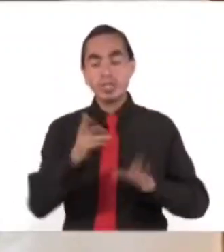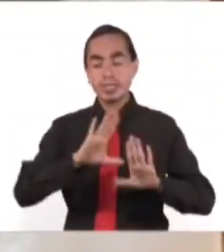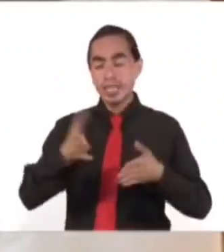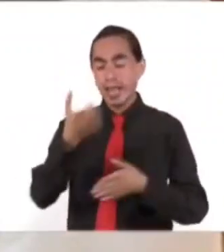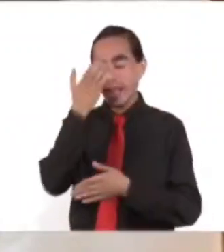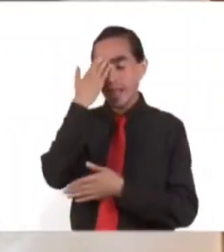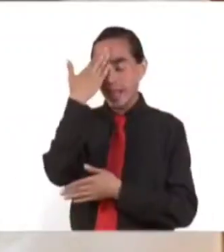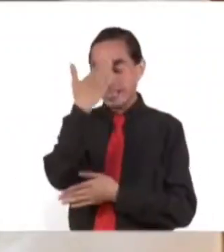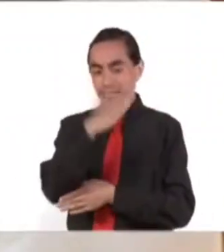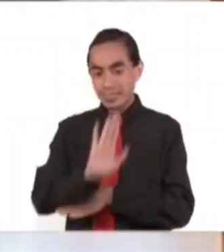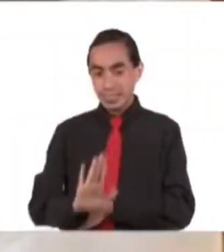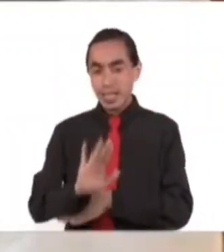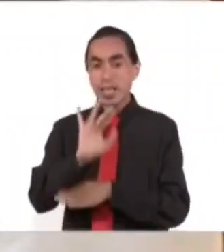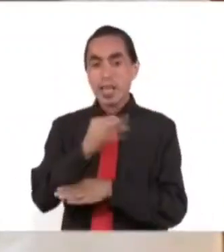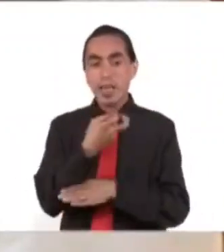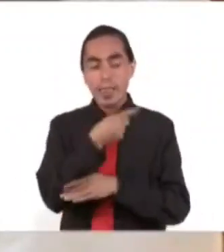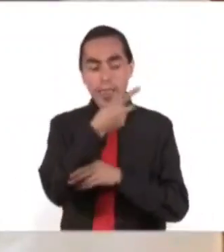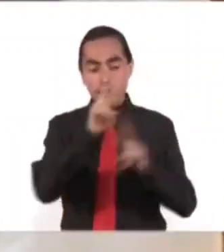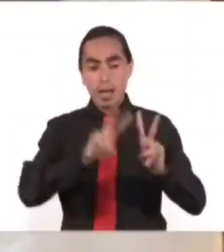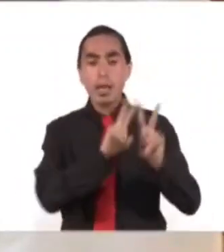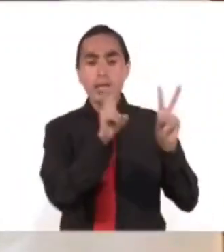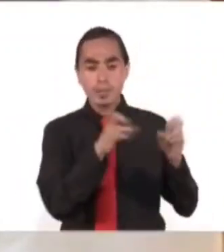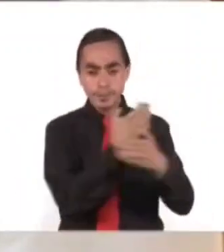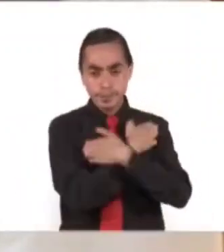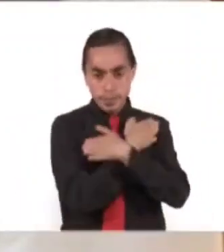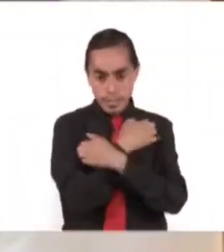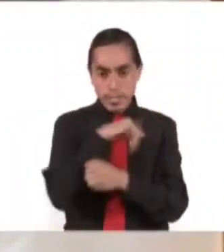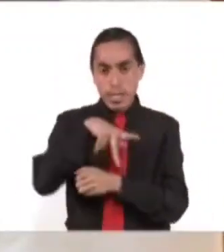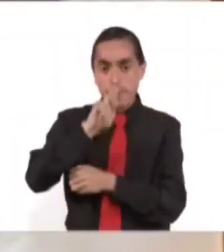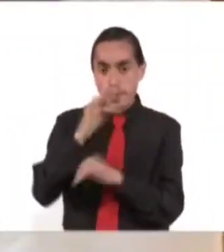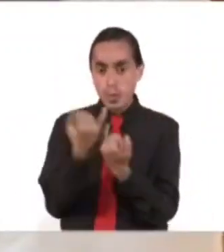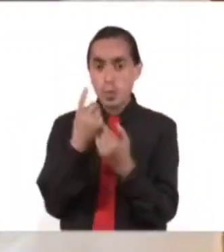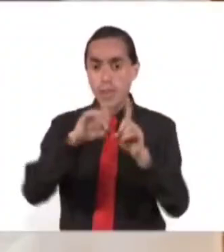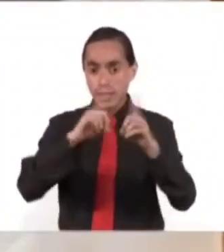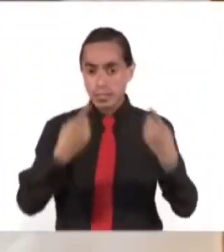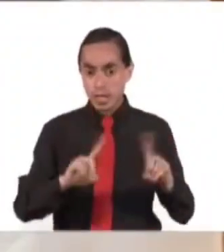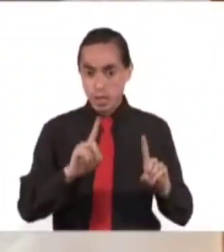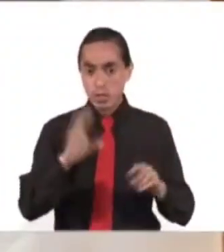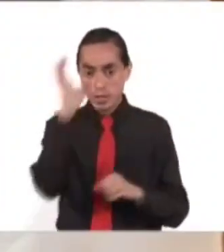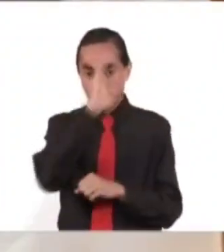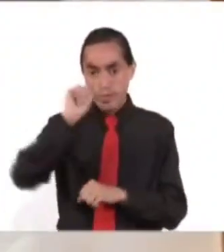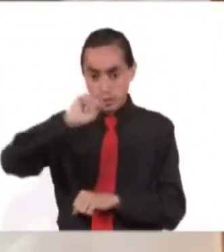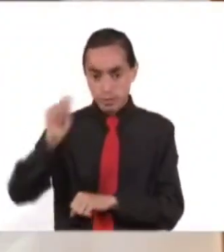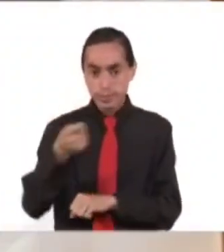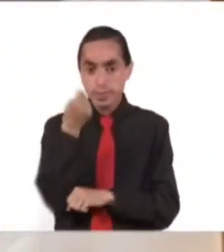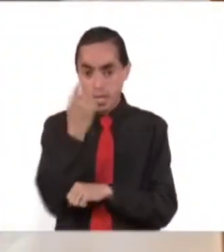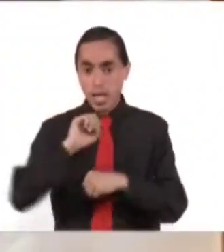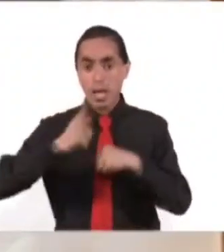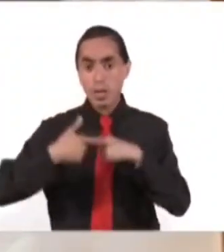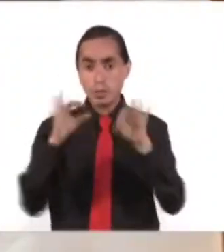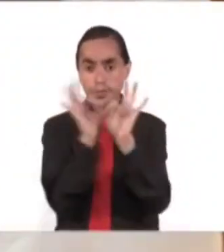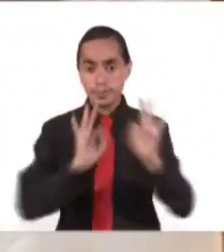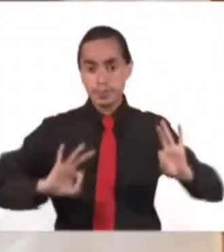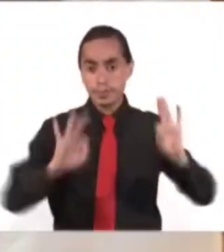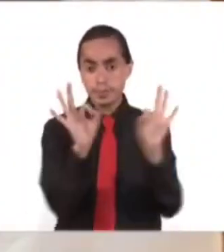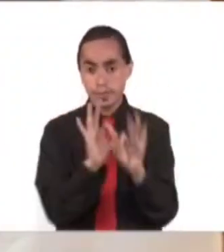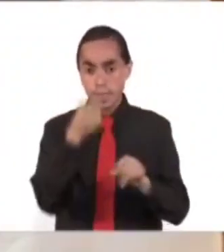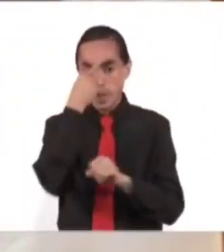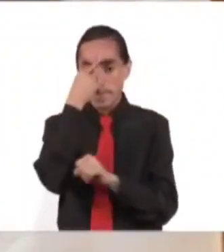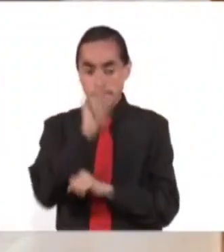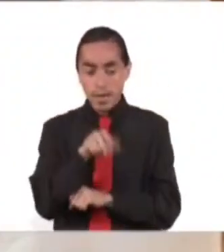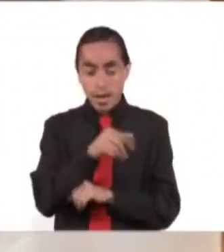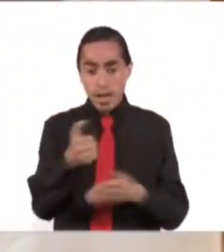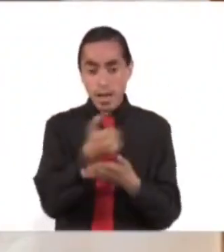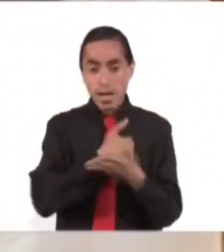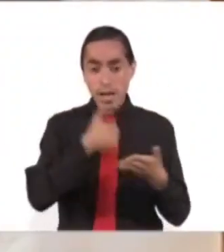ha considerado, por un lado, a la educación, pero también al desarrollo científico-tecnológico como algo fundamental para el avance de